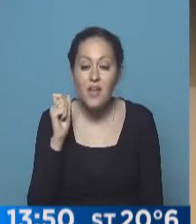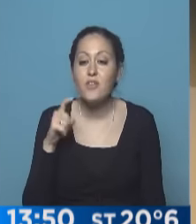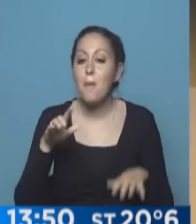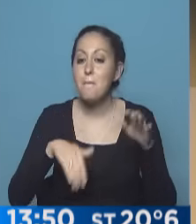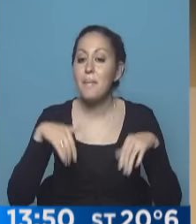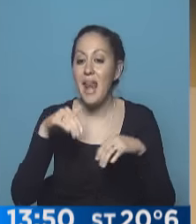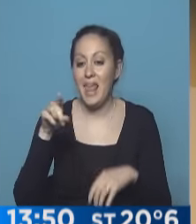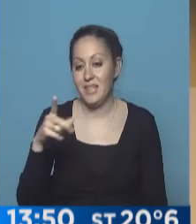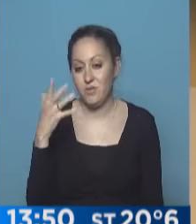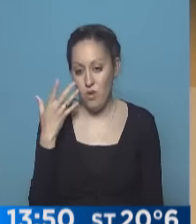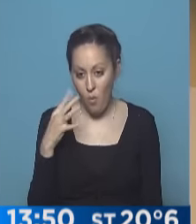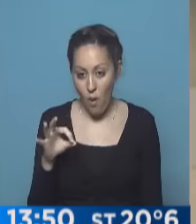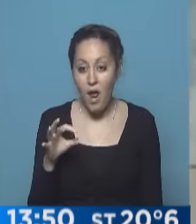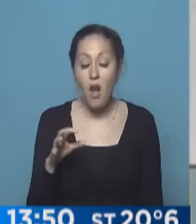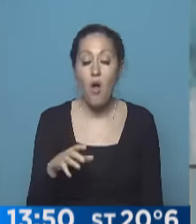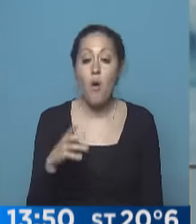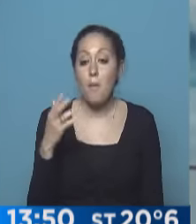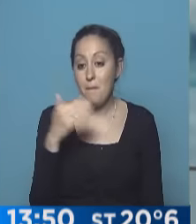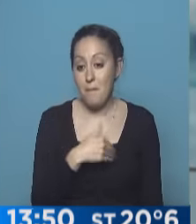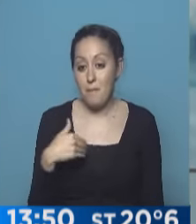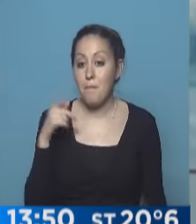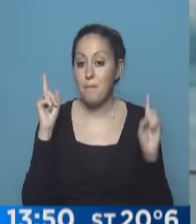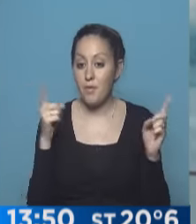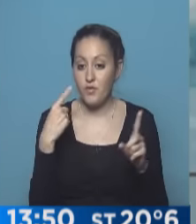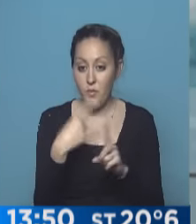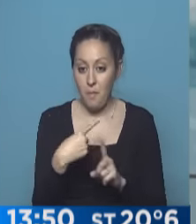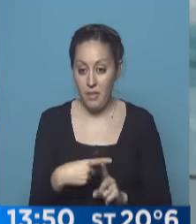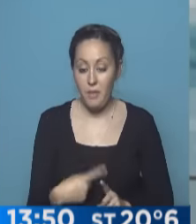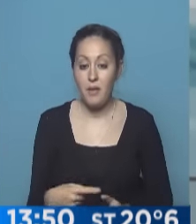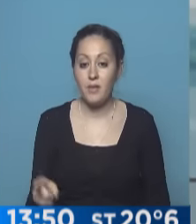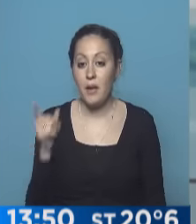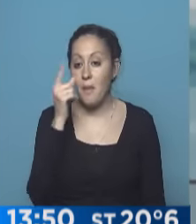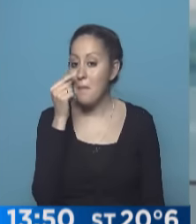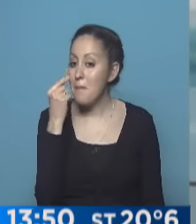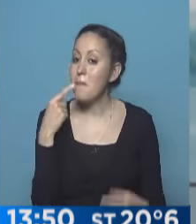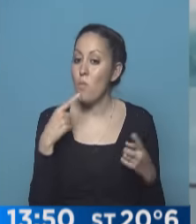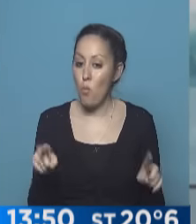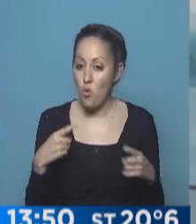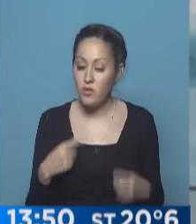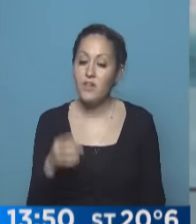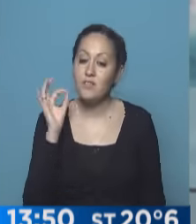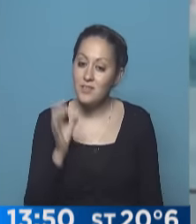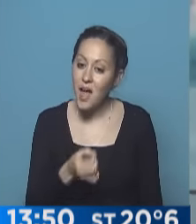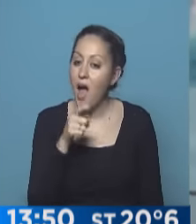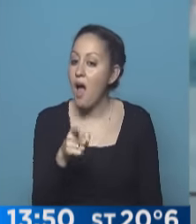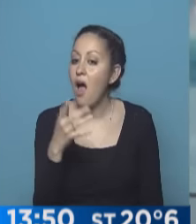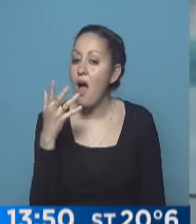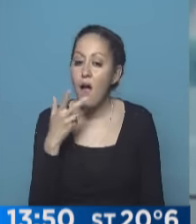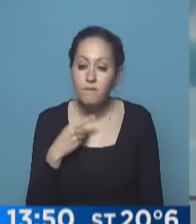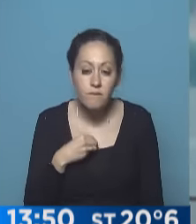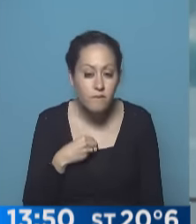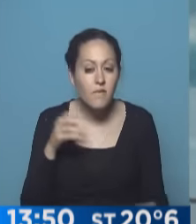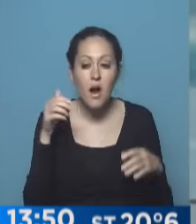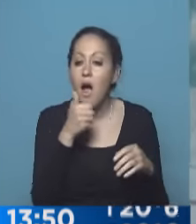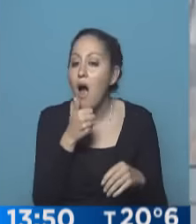abuelos. Su mamá, profesora de matemática, y su papá, dedicado a la música, sabían que el agua era lo que más